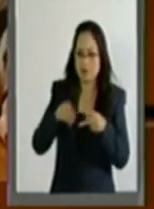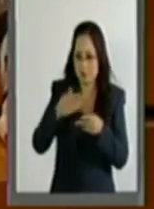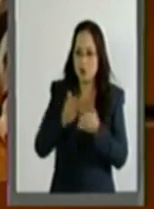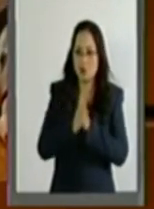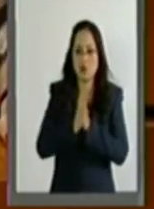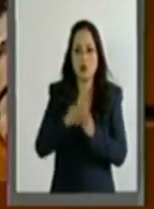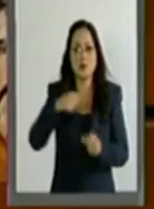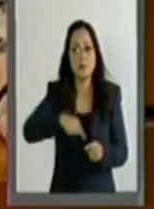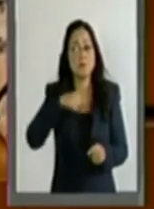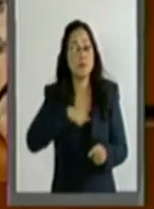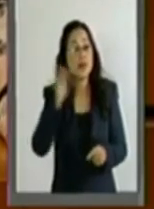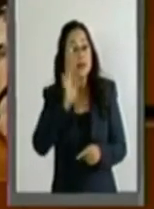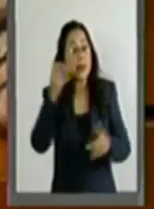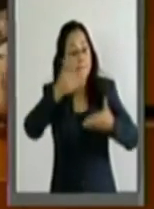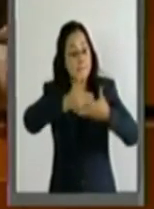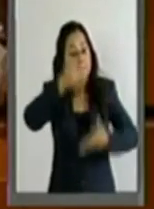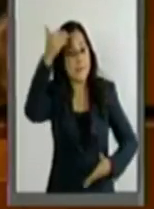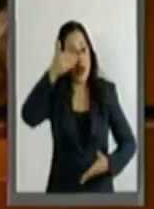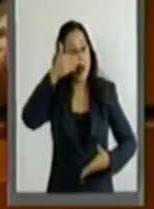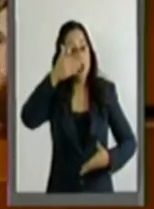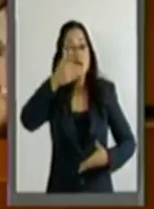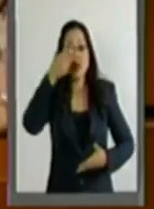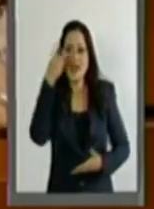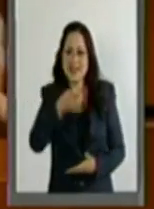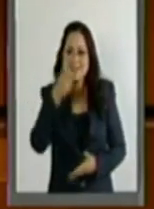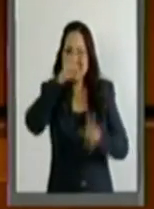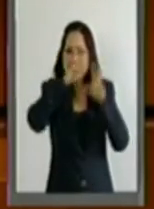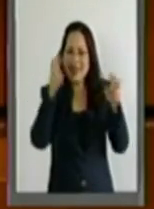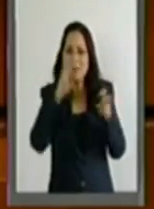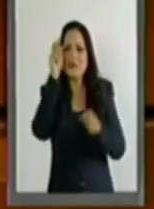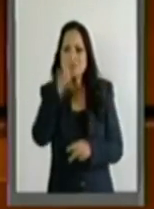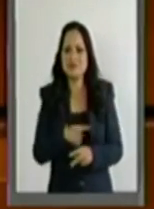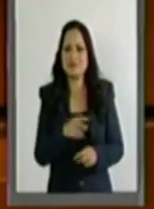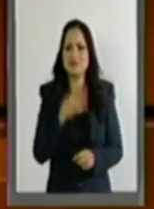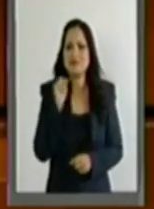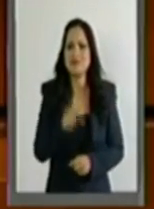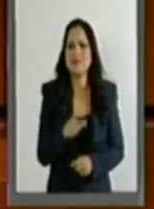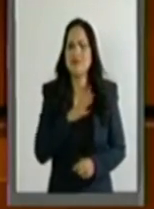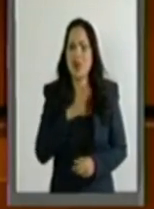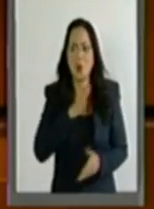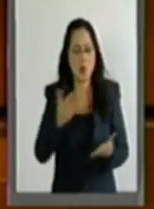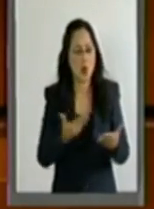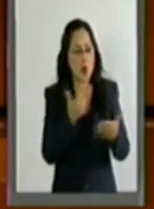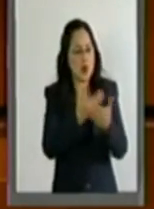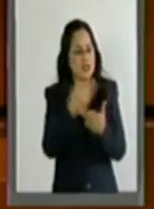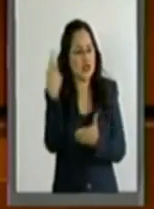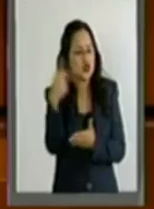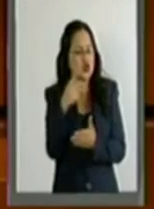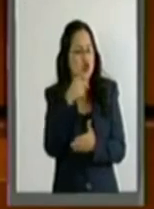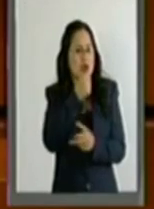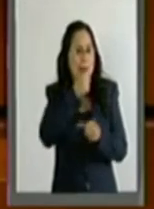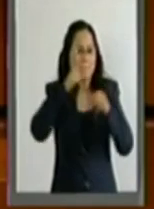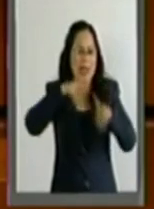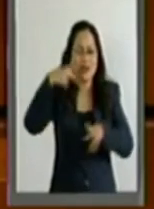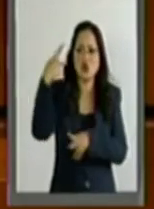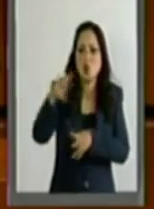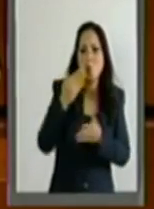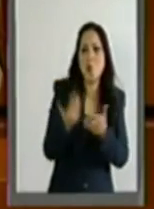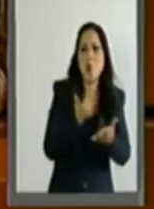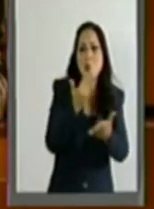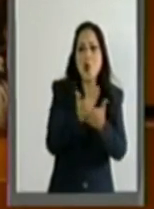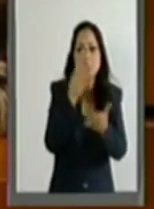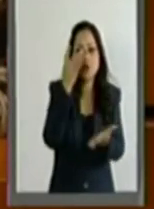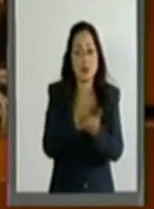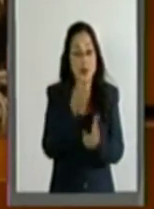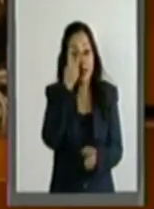posible construcción de un muro fronterizo es también una propuesta de campaña del candidato republicano. No